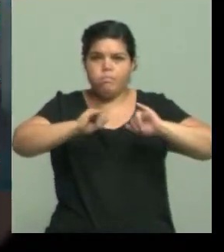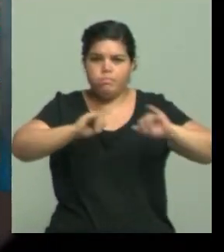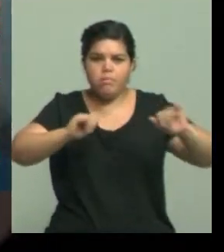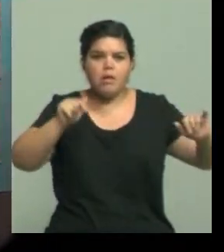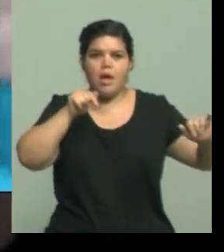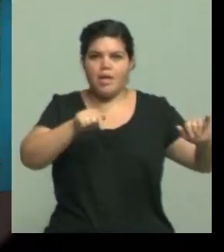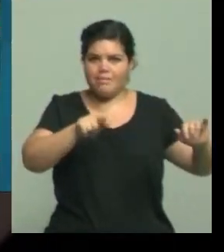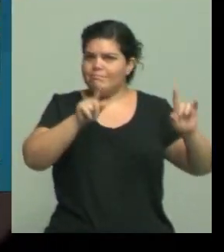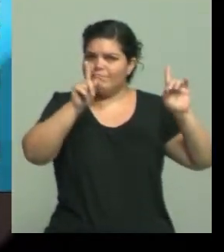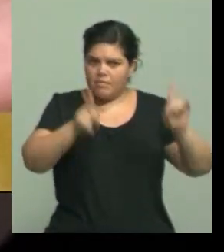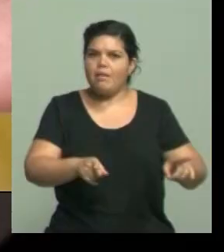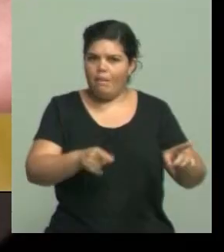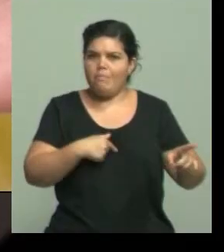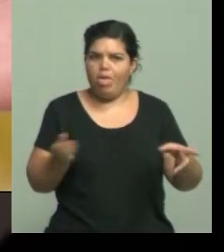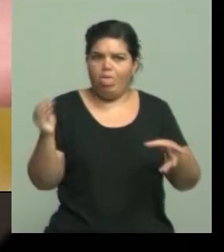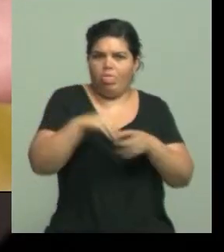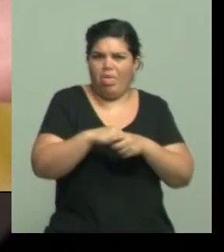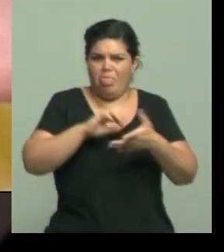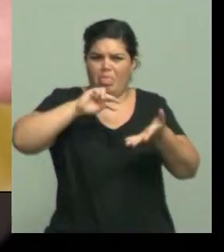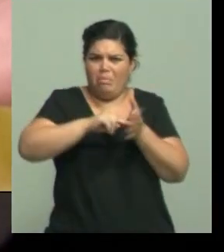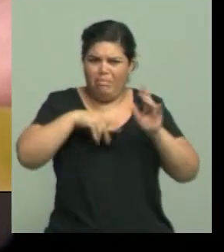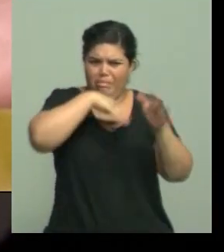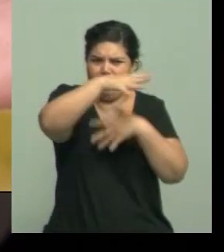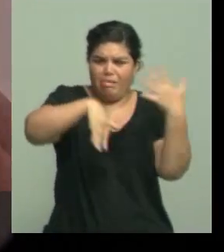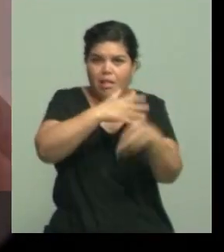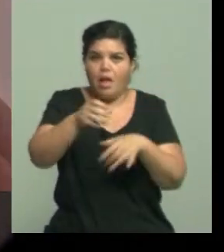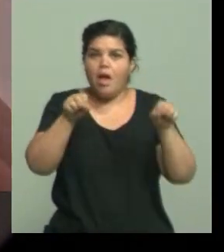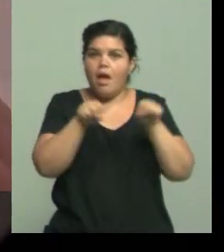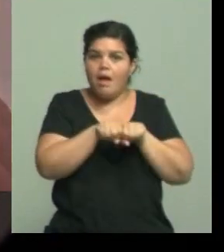y las redes sociales tomaron fuerza.